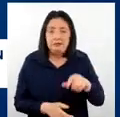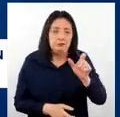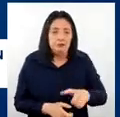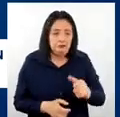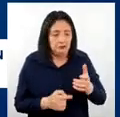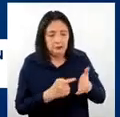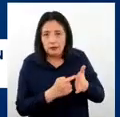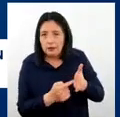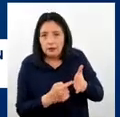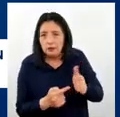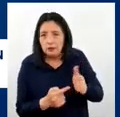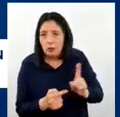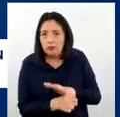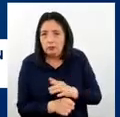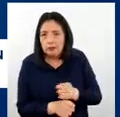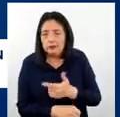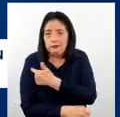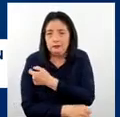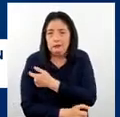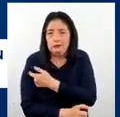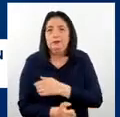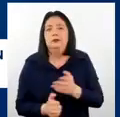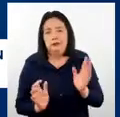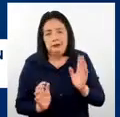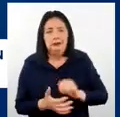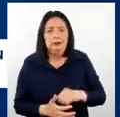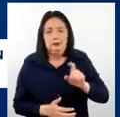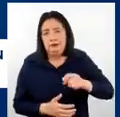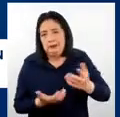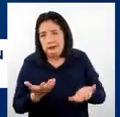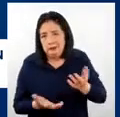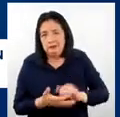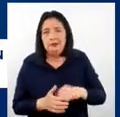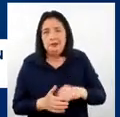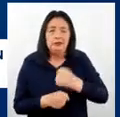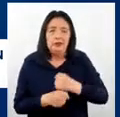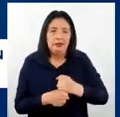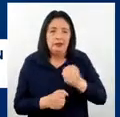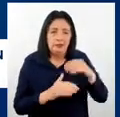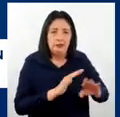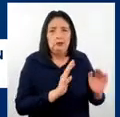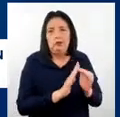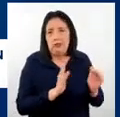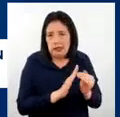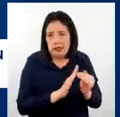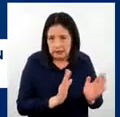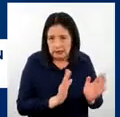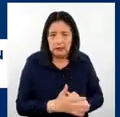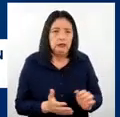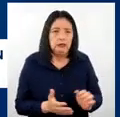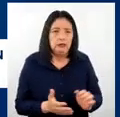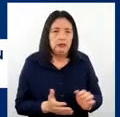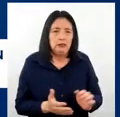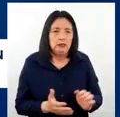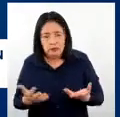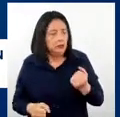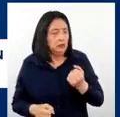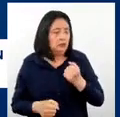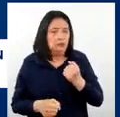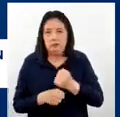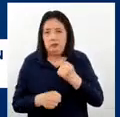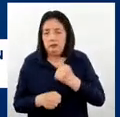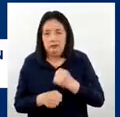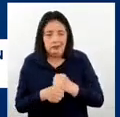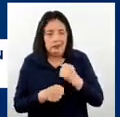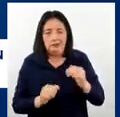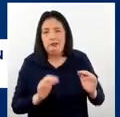el esquema de vacunación, entonces debería establecerse la posibilidad del trabajo remoto, y si no puede hacerse el trabajo remoto por la propia naturaleza